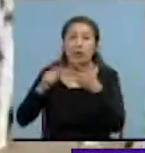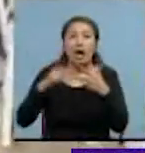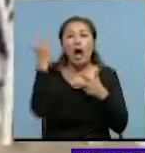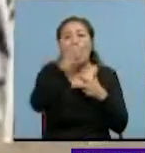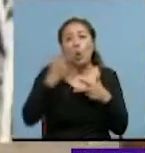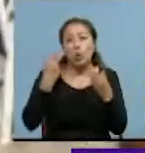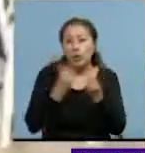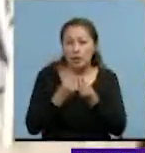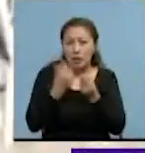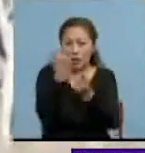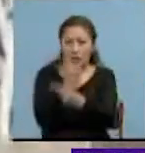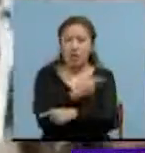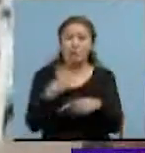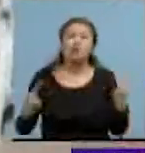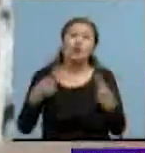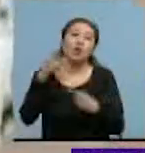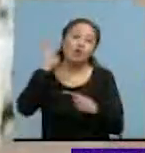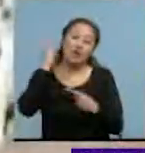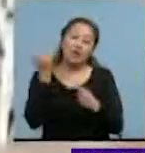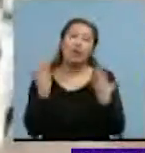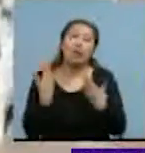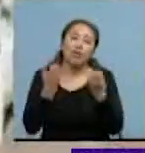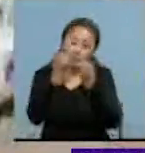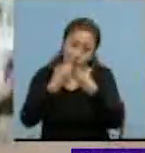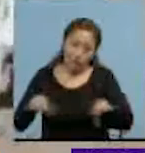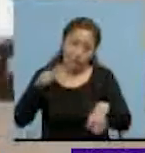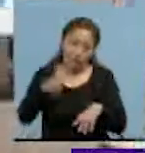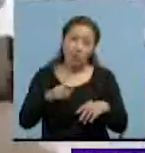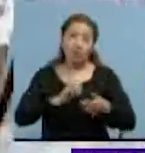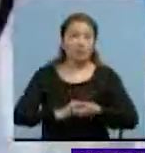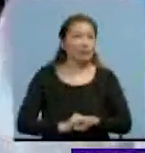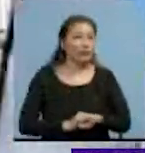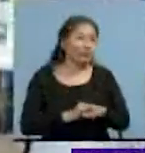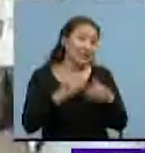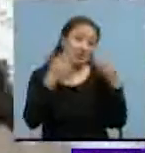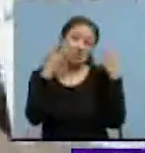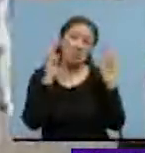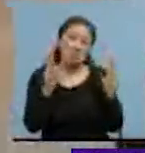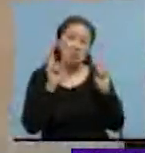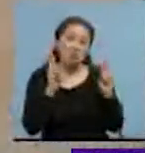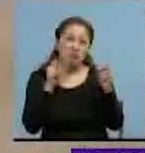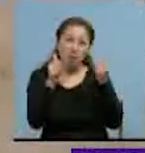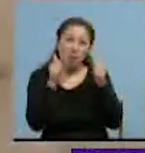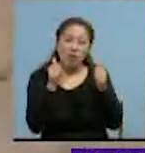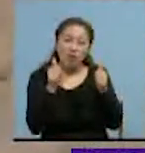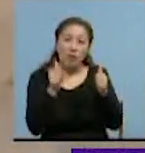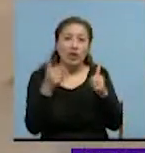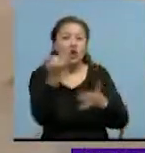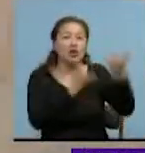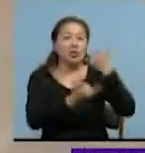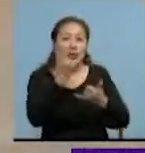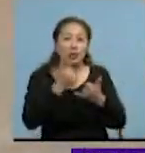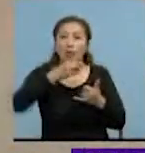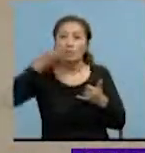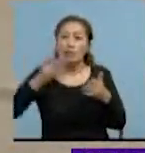Bueno, esperemos que el 16 lo tengamos listo y podamos inaugurar la aplicación. Bueno, espectacular todo lo que me contás. Bueno,